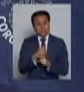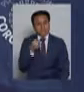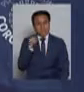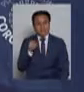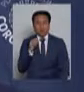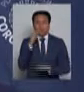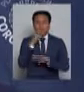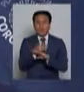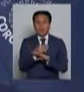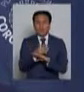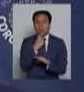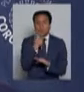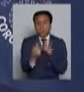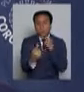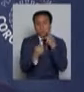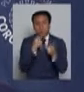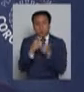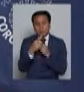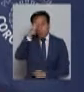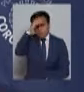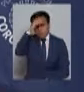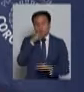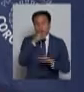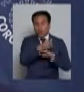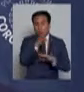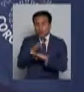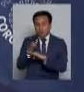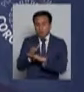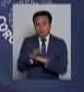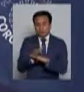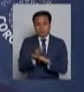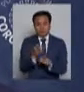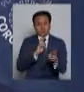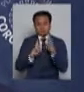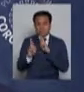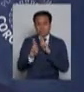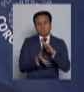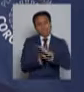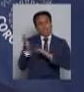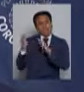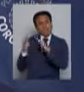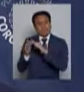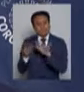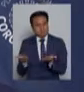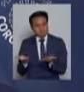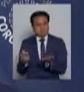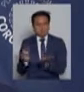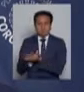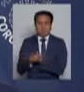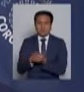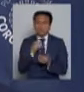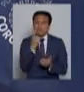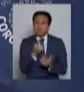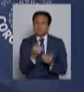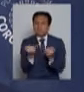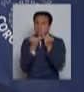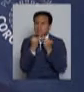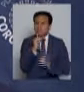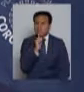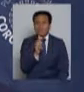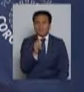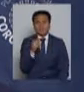a consultar a dos consultorios en Puente Alto y que nadie le dio una respuesta, lo mandaron a la casa. También, si es que tiene algún antecedente de eso. Y